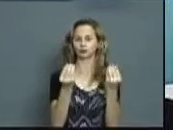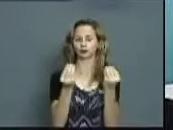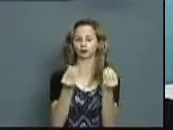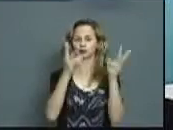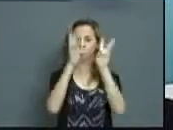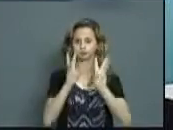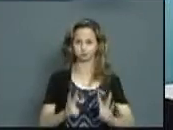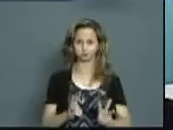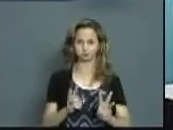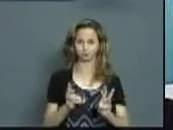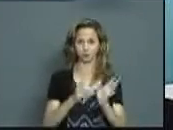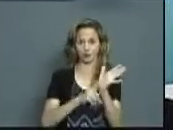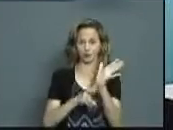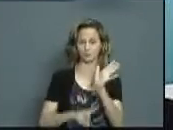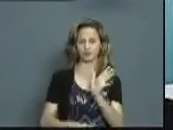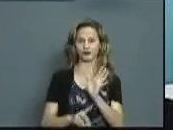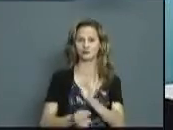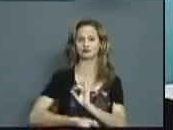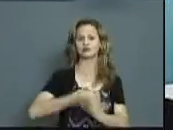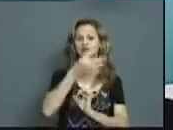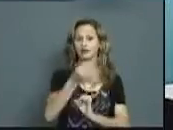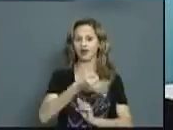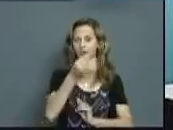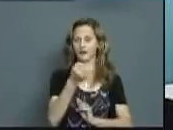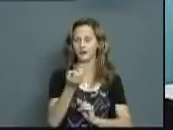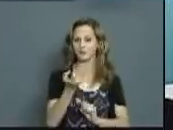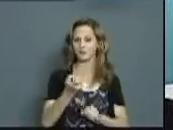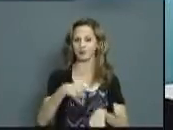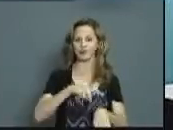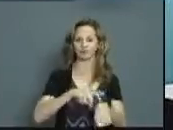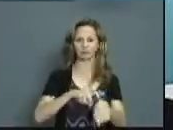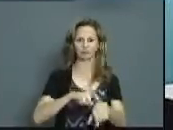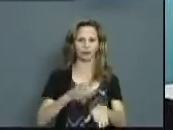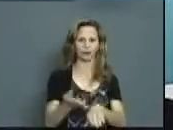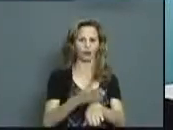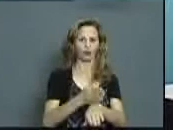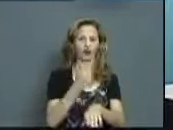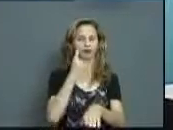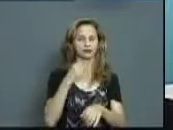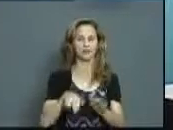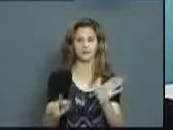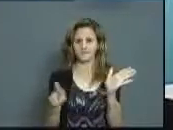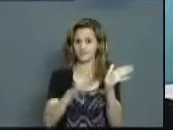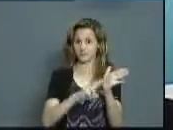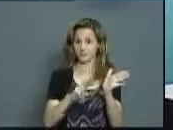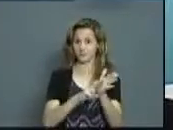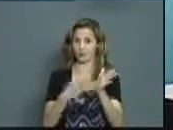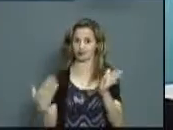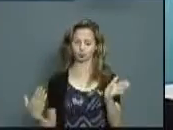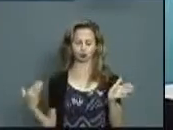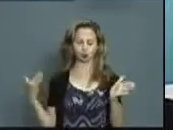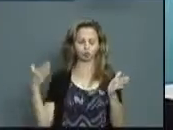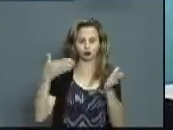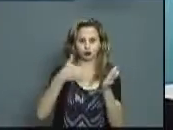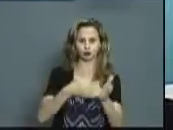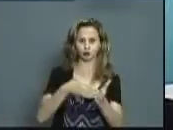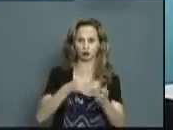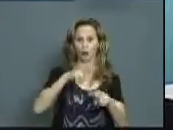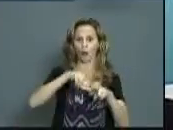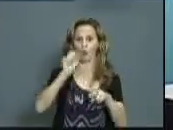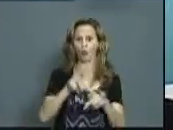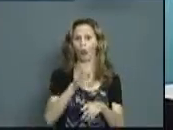nuestra provincia se han hecho eco en las últimas horas. Este martes arribaron a la provincia de Holguín